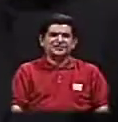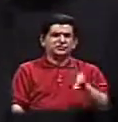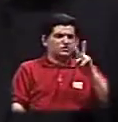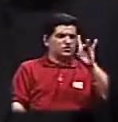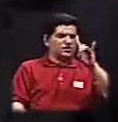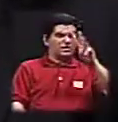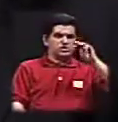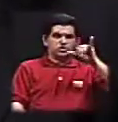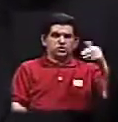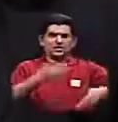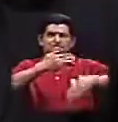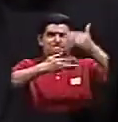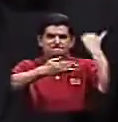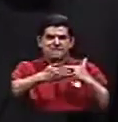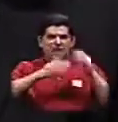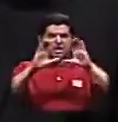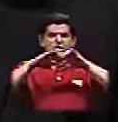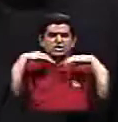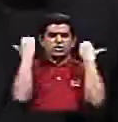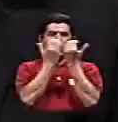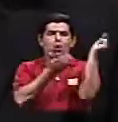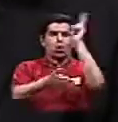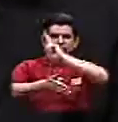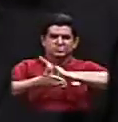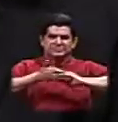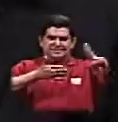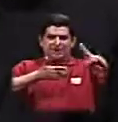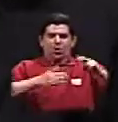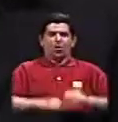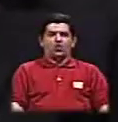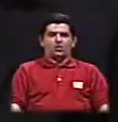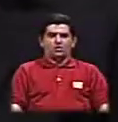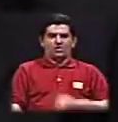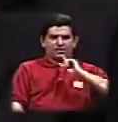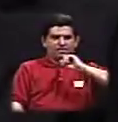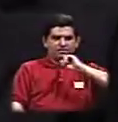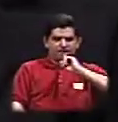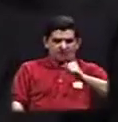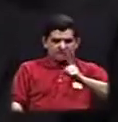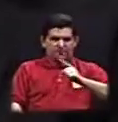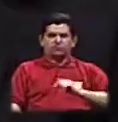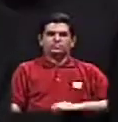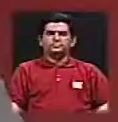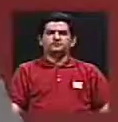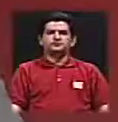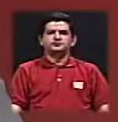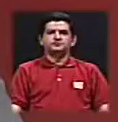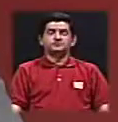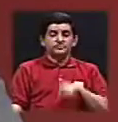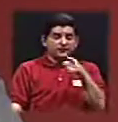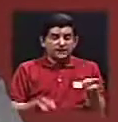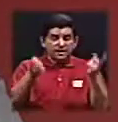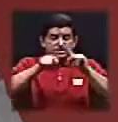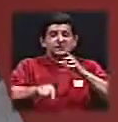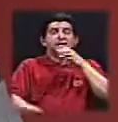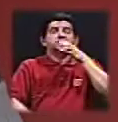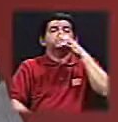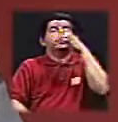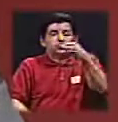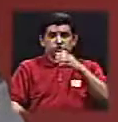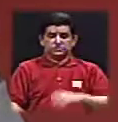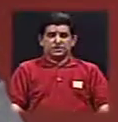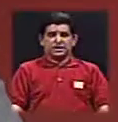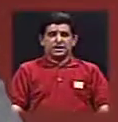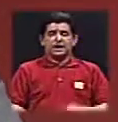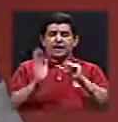28 de mayo, el Consejo Universitario emitió un pronunciamiento en el que recomendaba